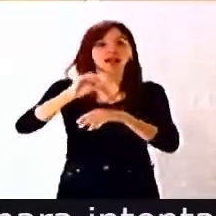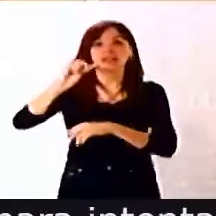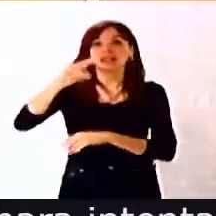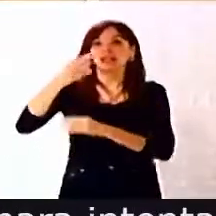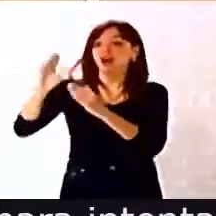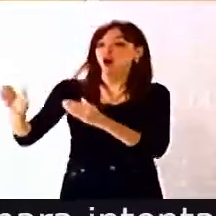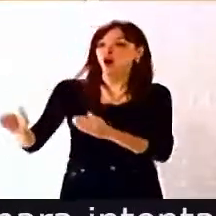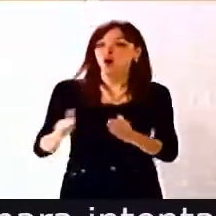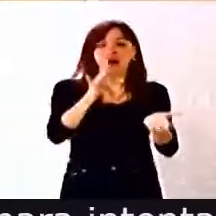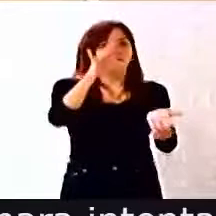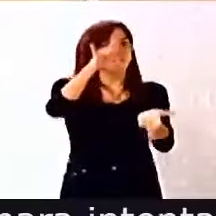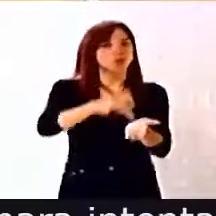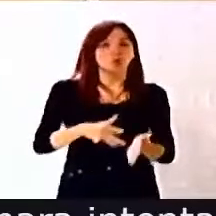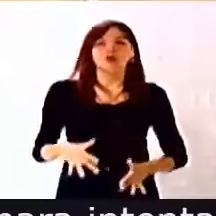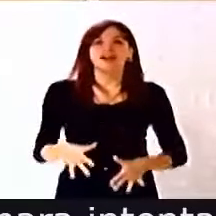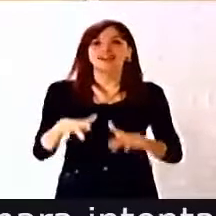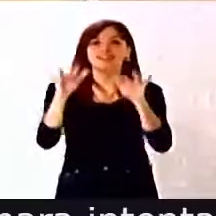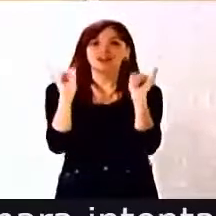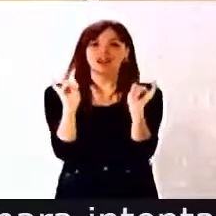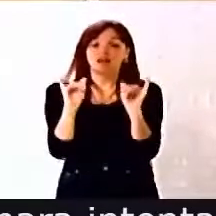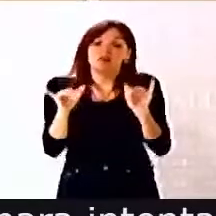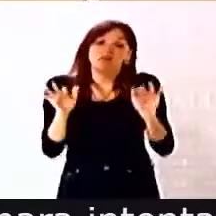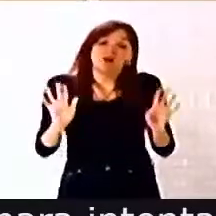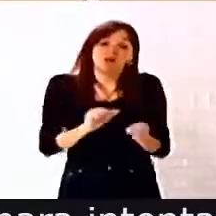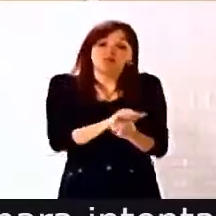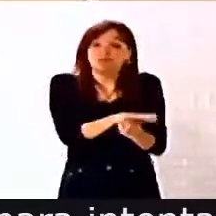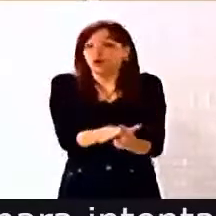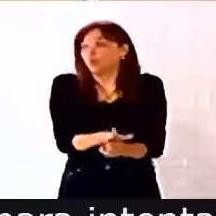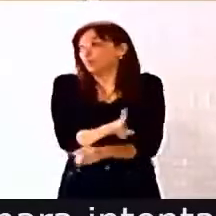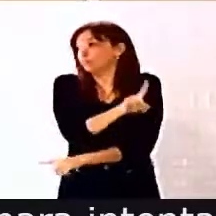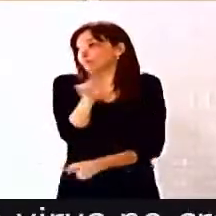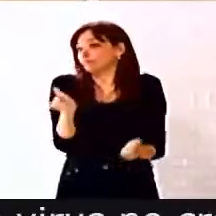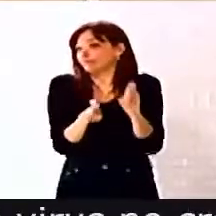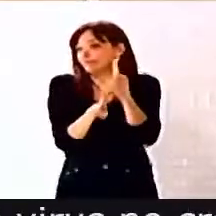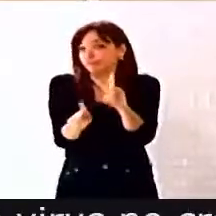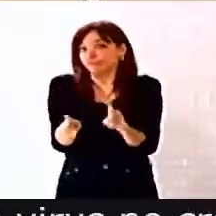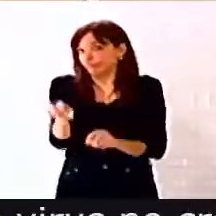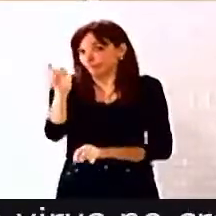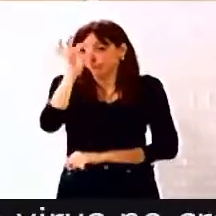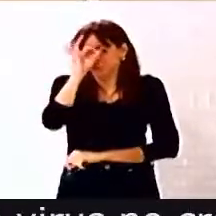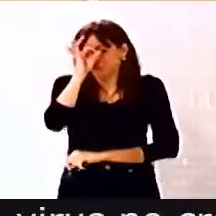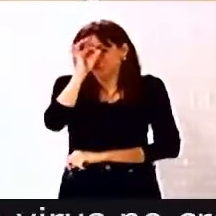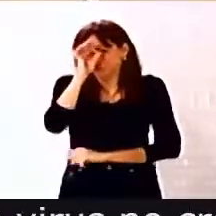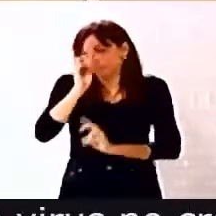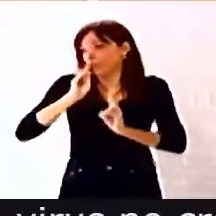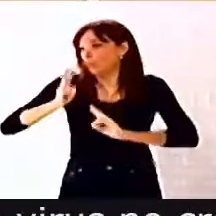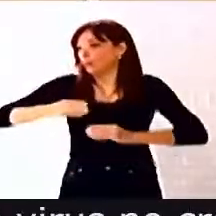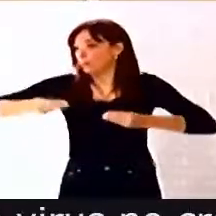este virus no creo que nadie esté en disposición de poder responder a esa pregunta.